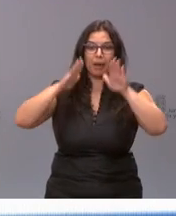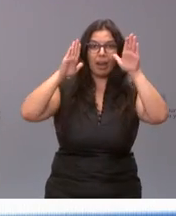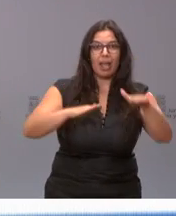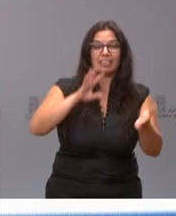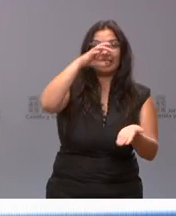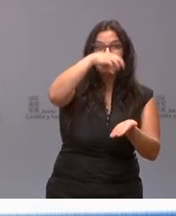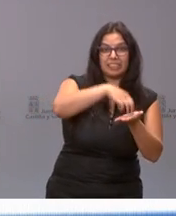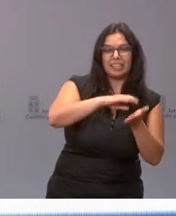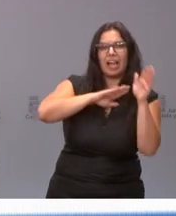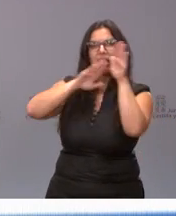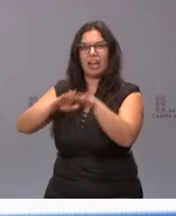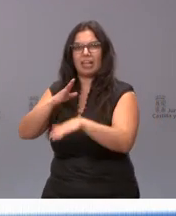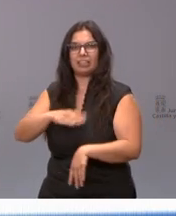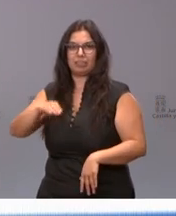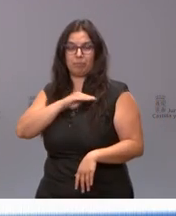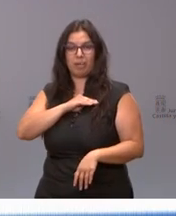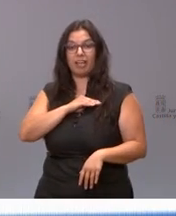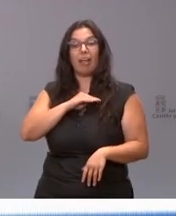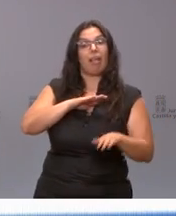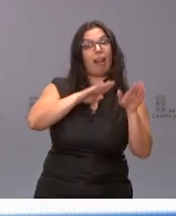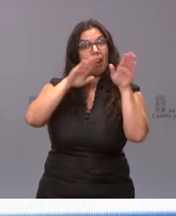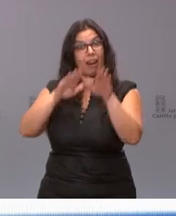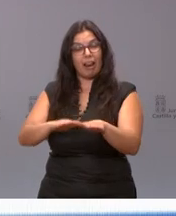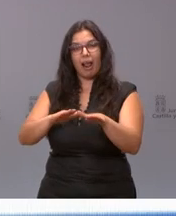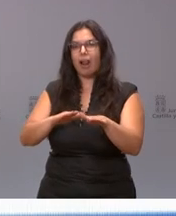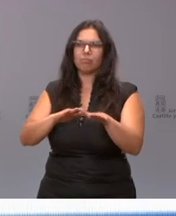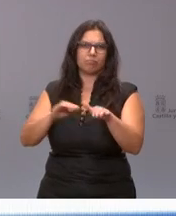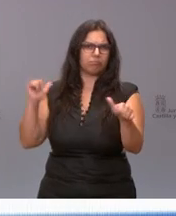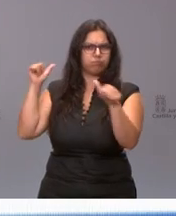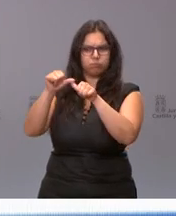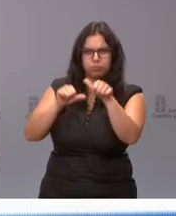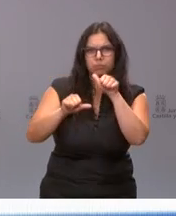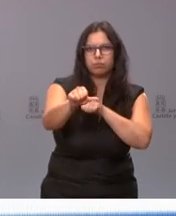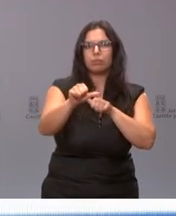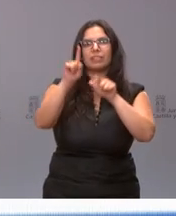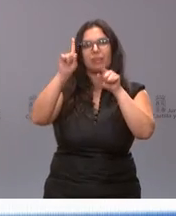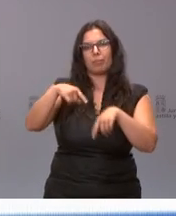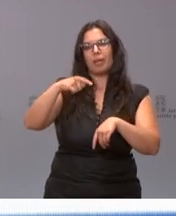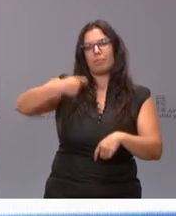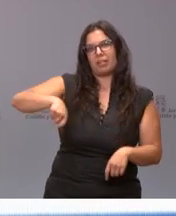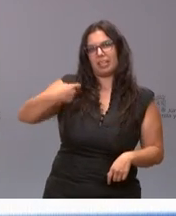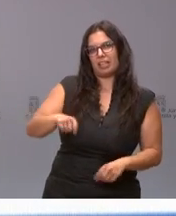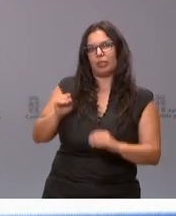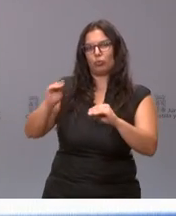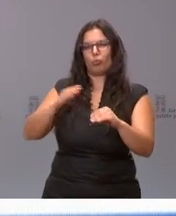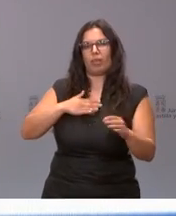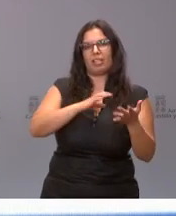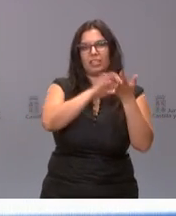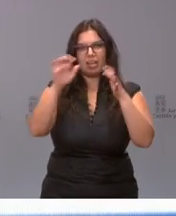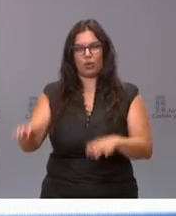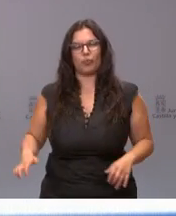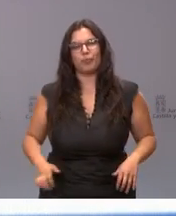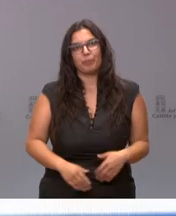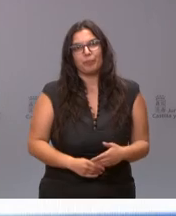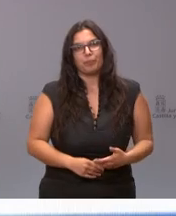leales a España, y que esa lealtad has contado y vas a contar con ella como presidente de todos los castellanos y leoneses.